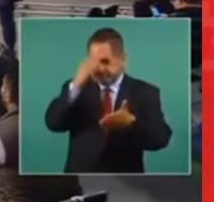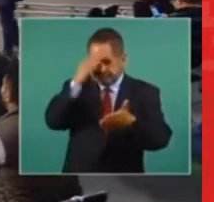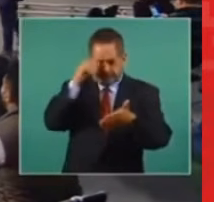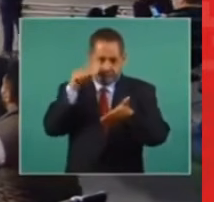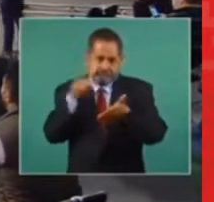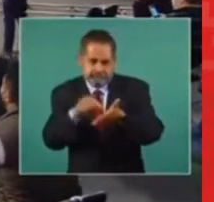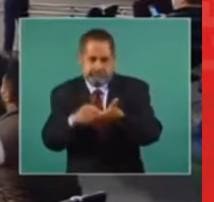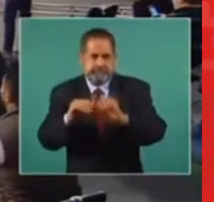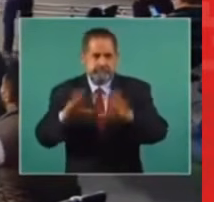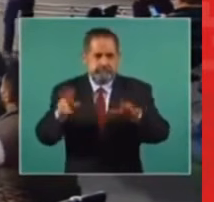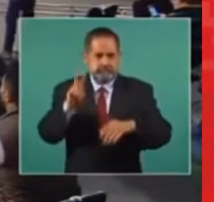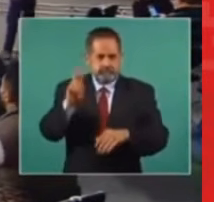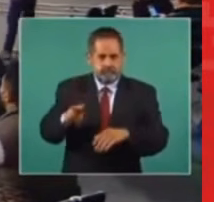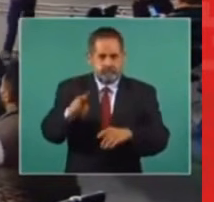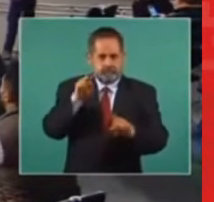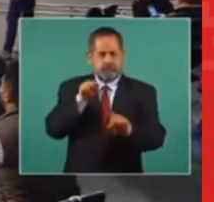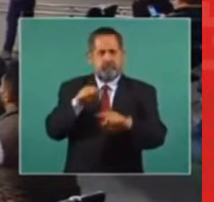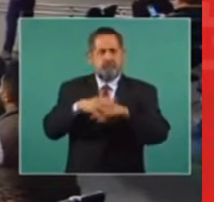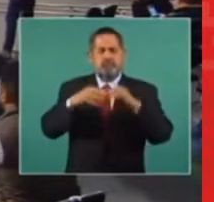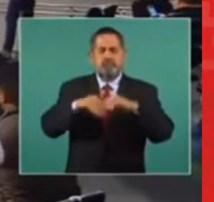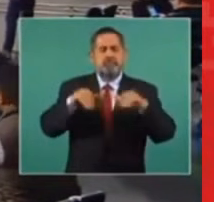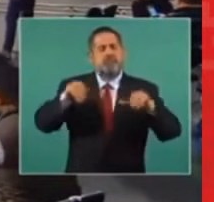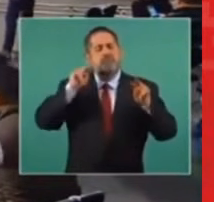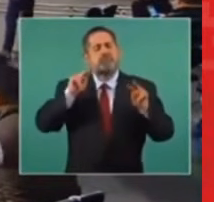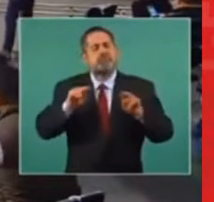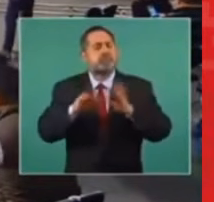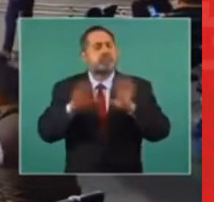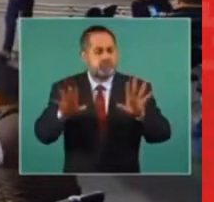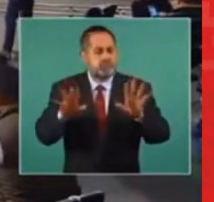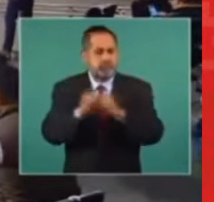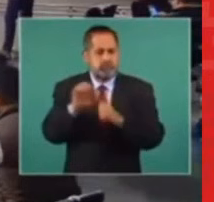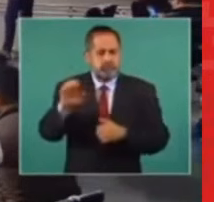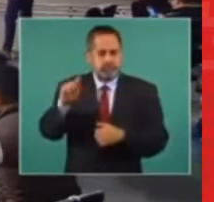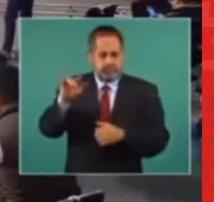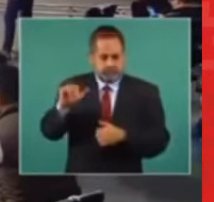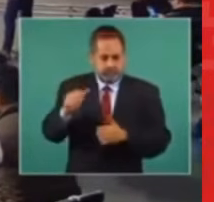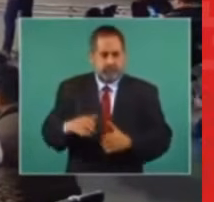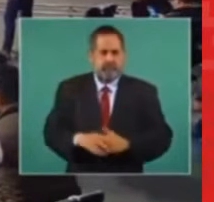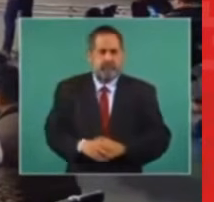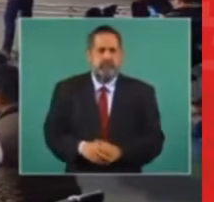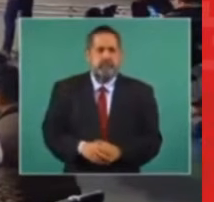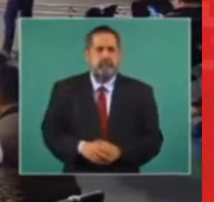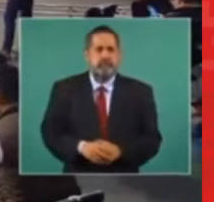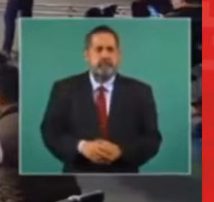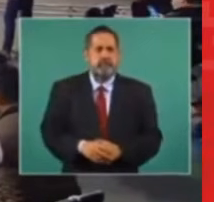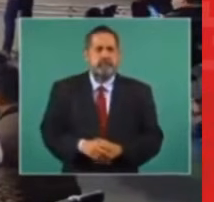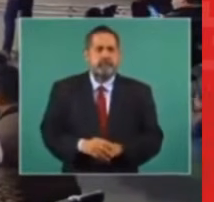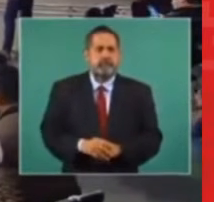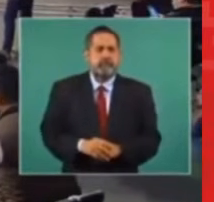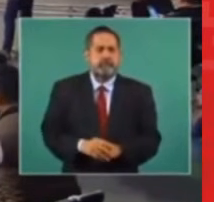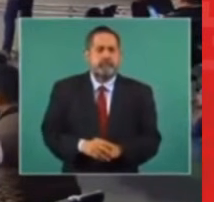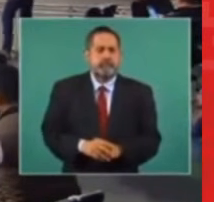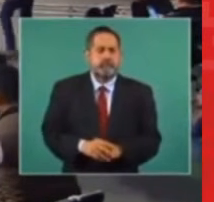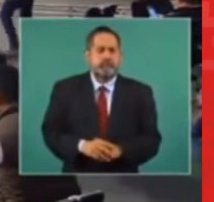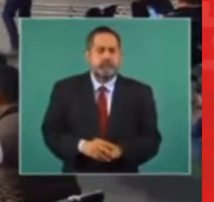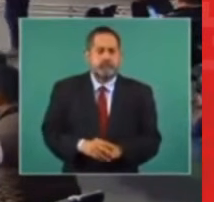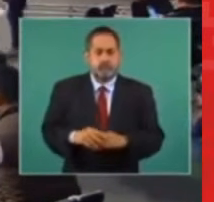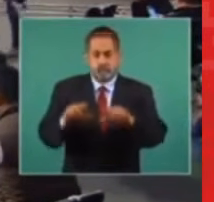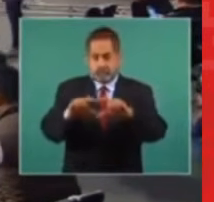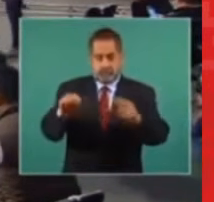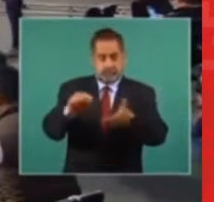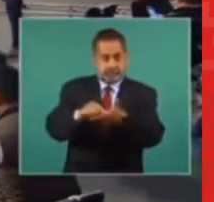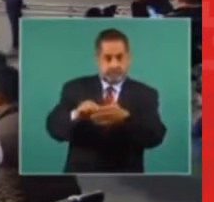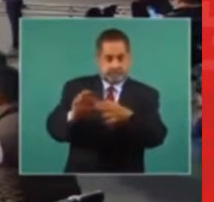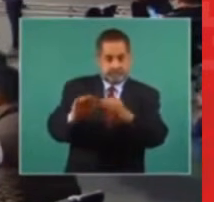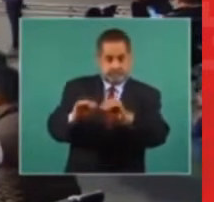sin contestación. La respuesta que da Andrés Manuel es categórica, porque si bien puede ser debatible el punto de la violencia, lo